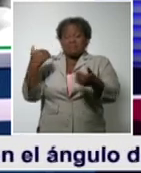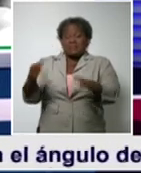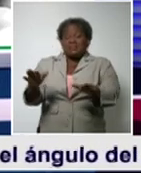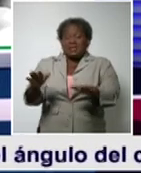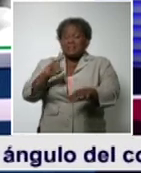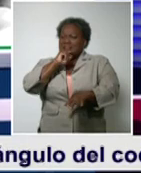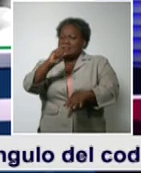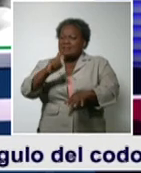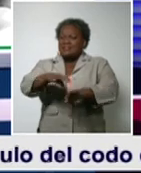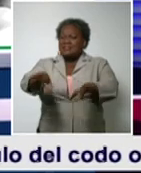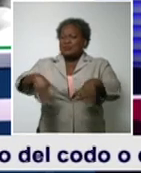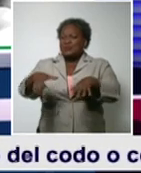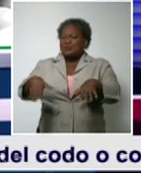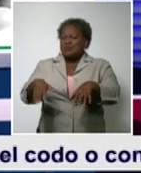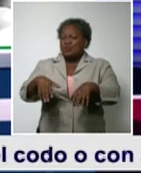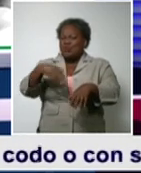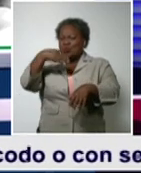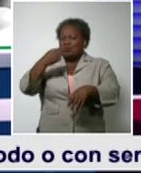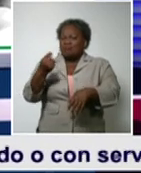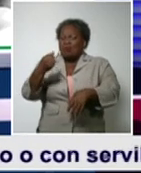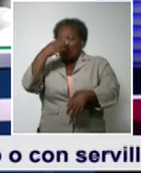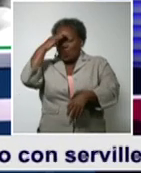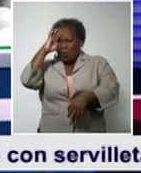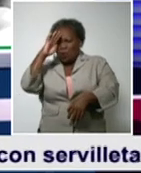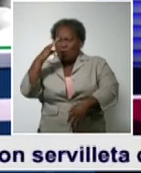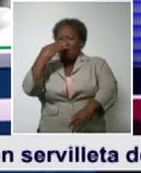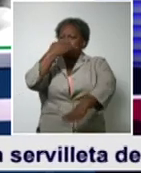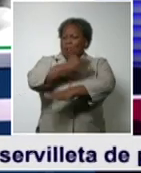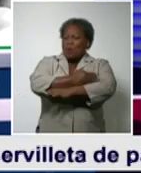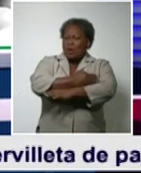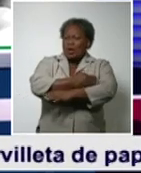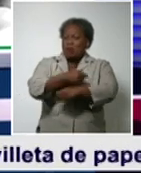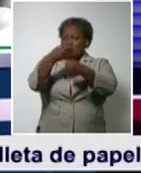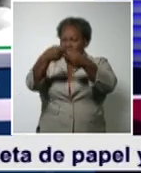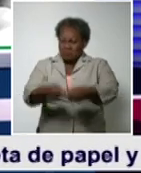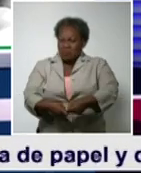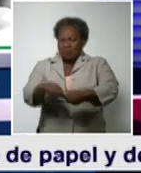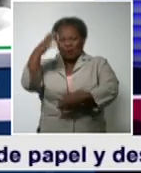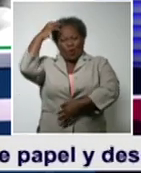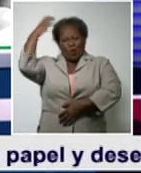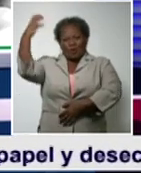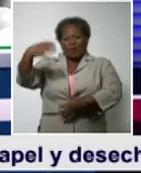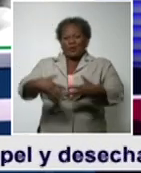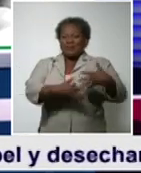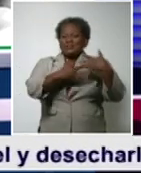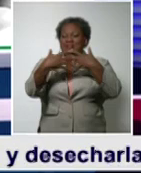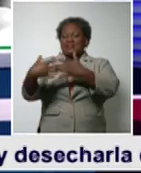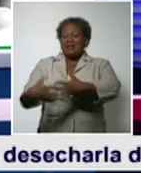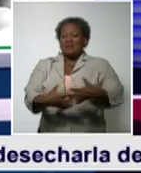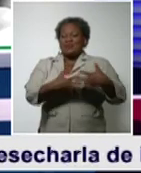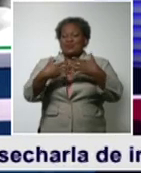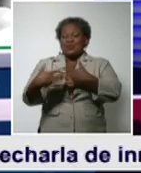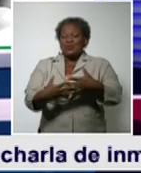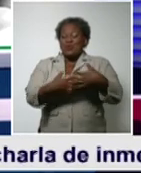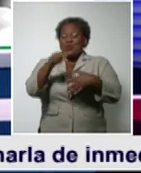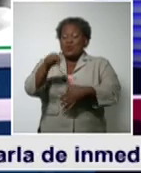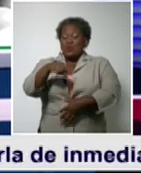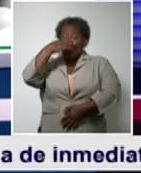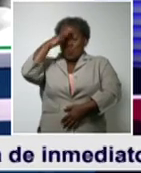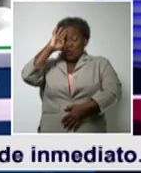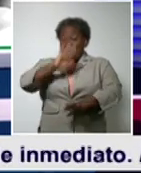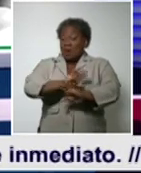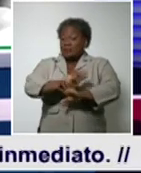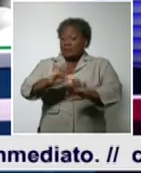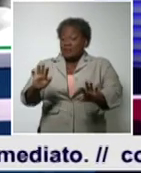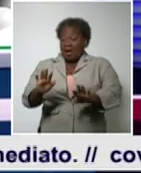del bloqueo económico, comercial y financiero impuesto por el gobierno de los Estados Unidos. Hoy Cuba ya va a